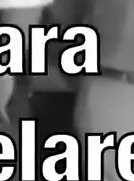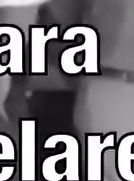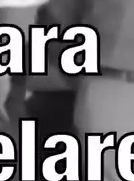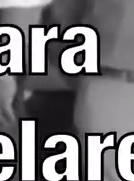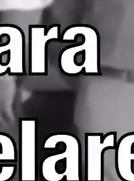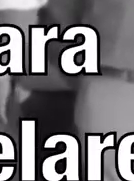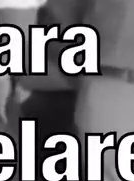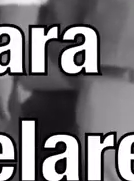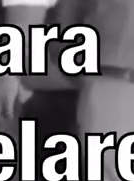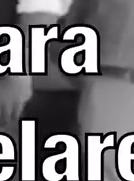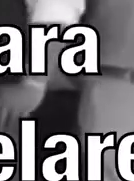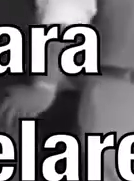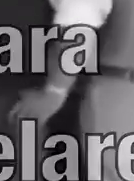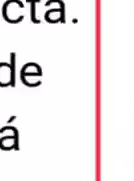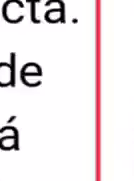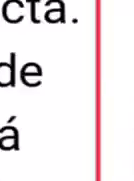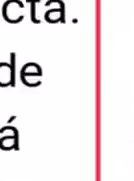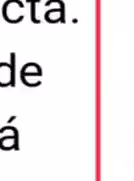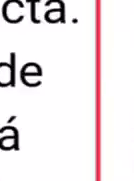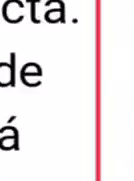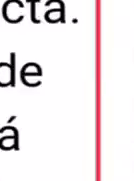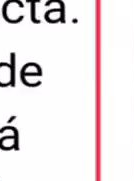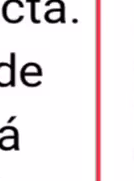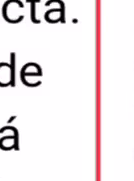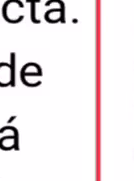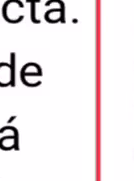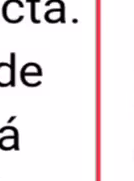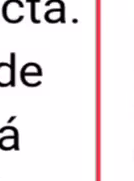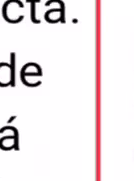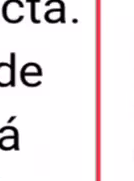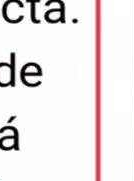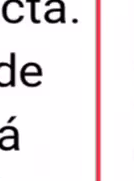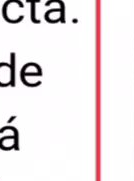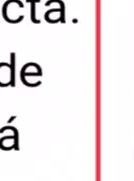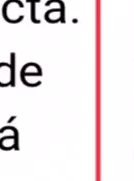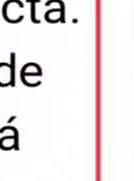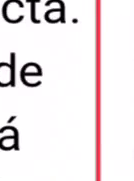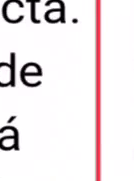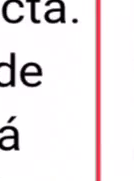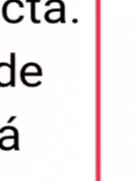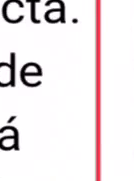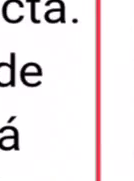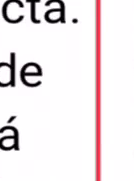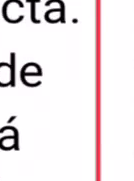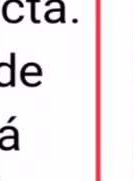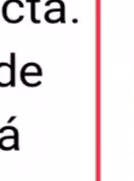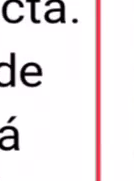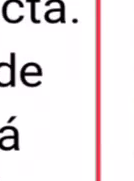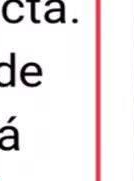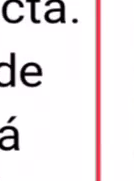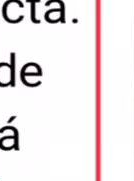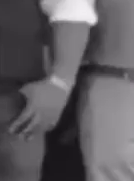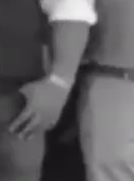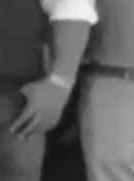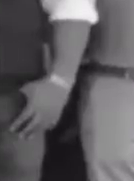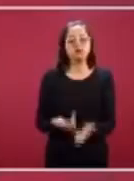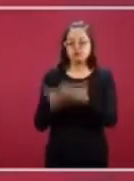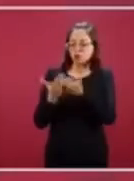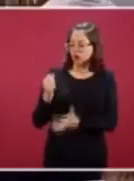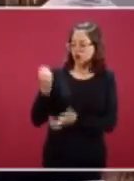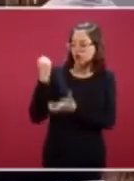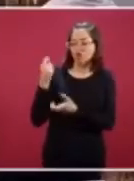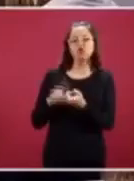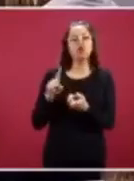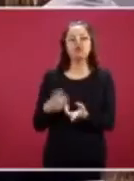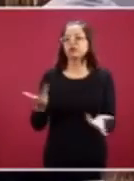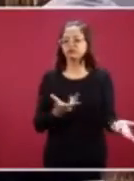impuestos. No vamos a endeudar al país. No se va a pedir prestado. No van a haber gasolinazos. El